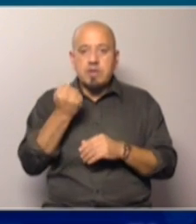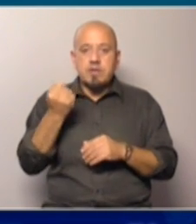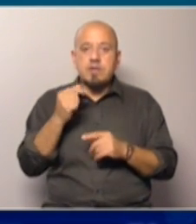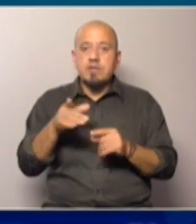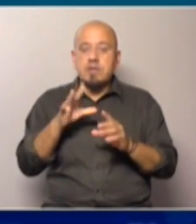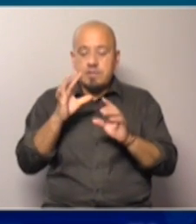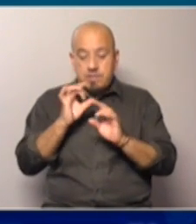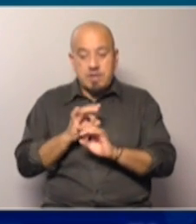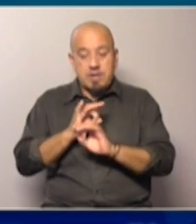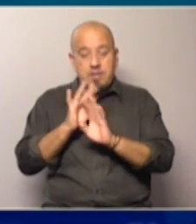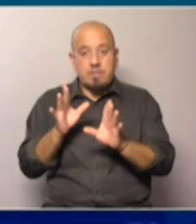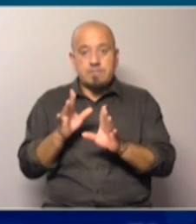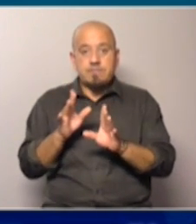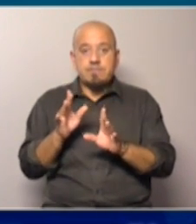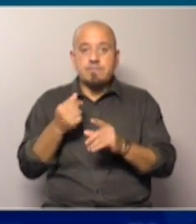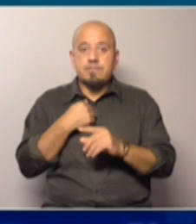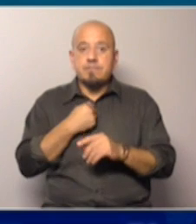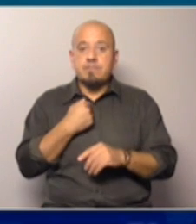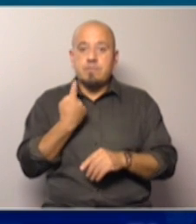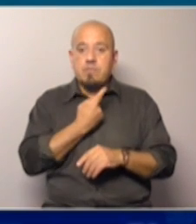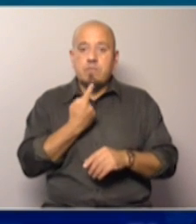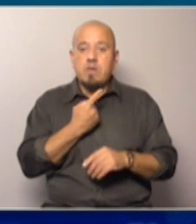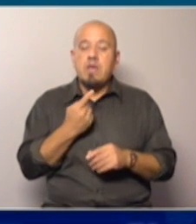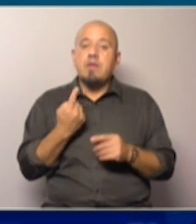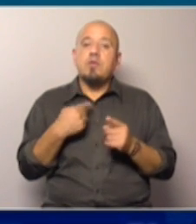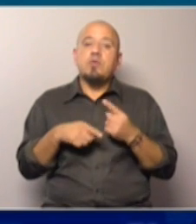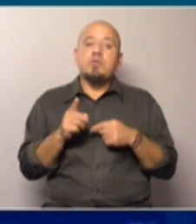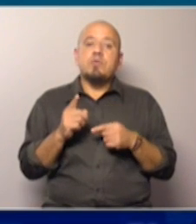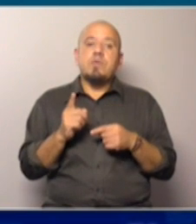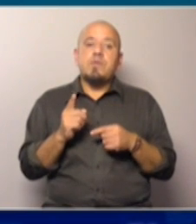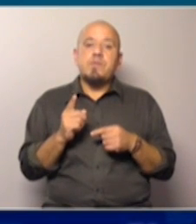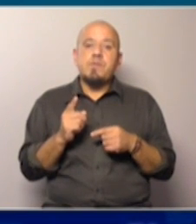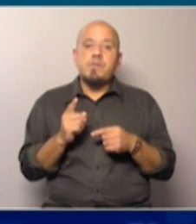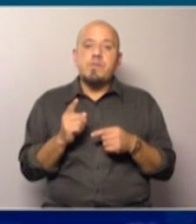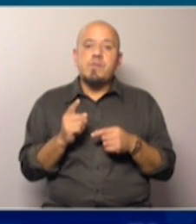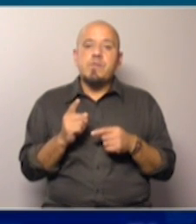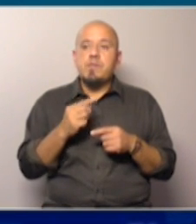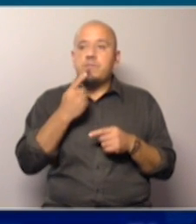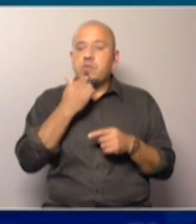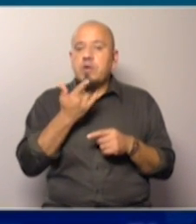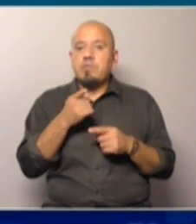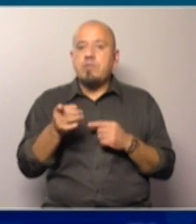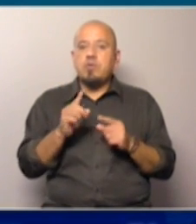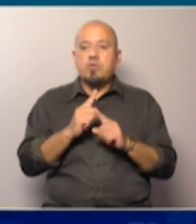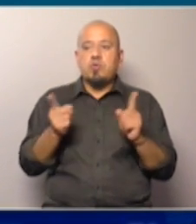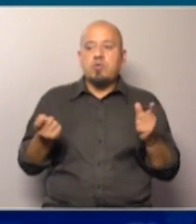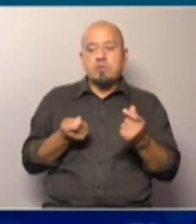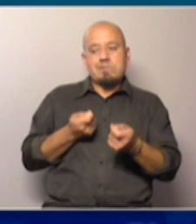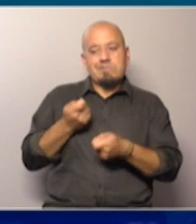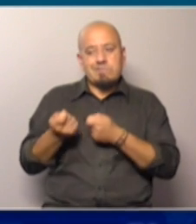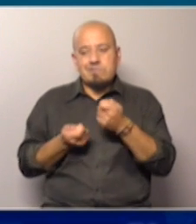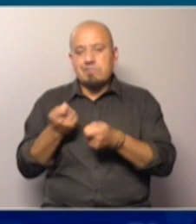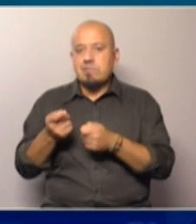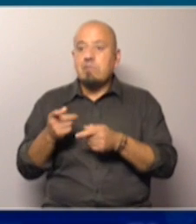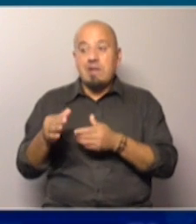libre y que sea autónomo. Lo que quiere decir que no debe haber, por ejemplo, coacciones o interferencias